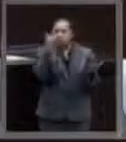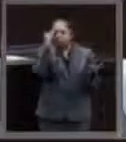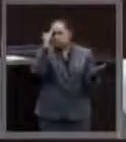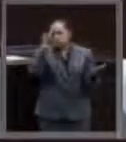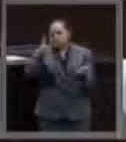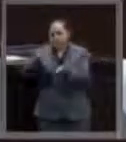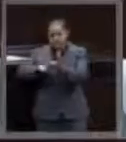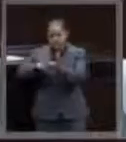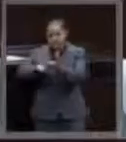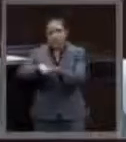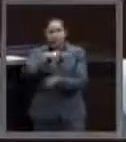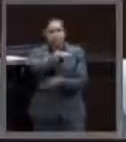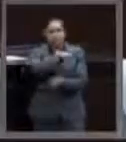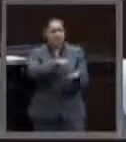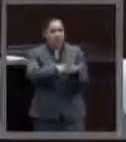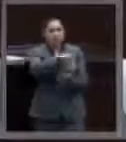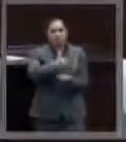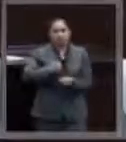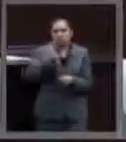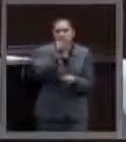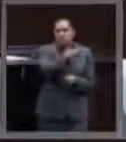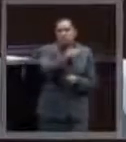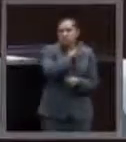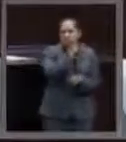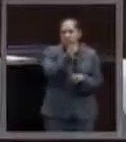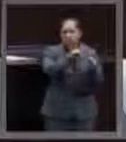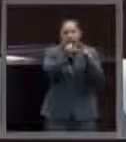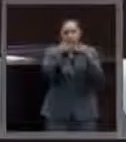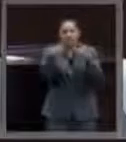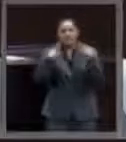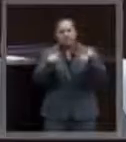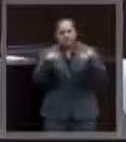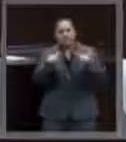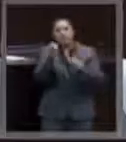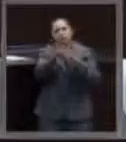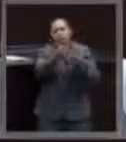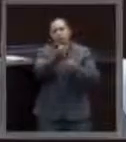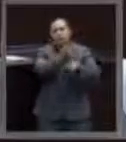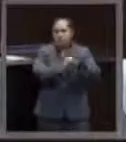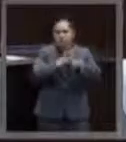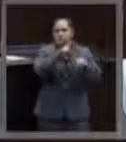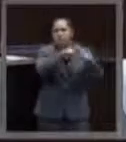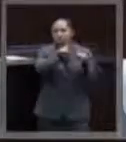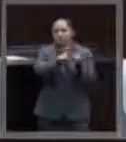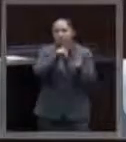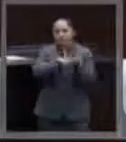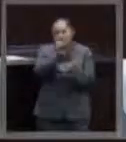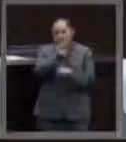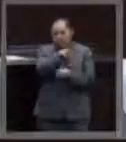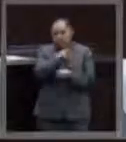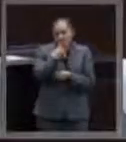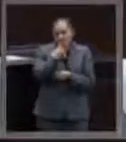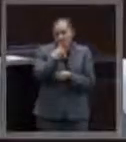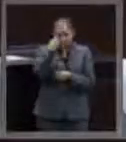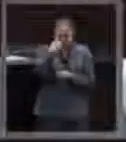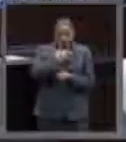aplica sigue la arca abierta para todos los servidores públicos que distorsionan y que desvían el recurso público es cuánto señor